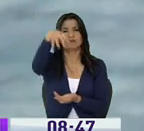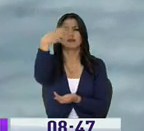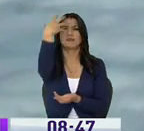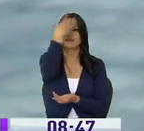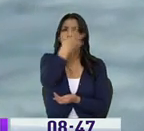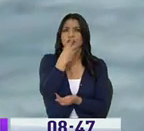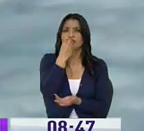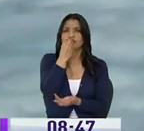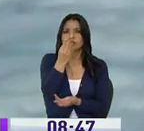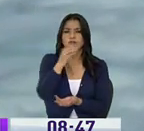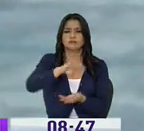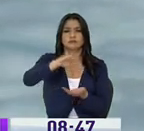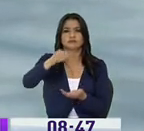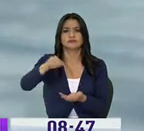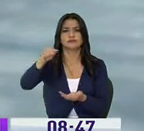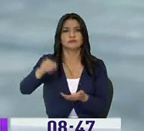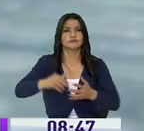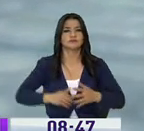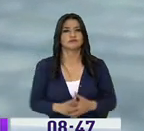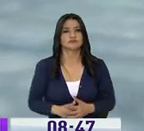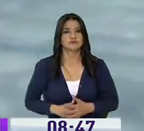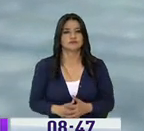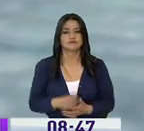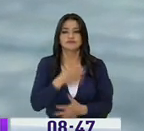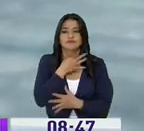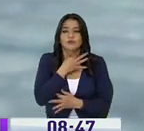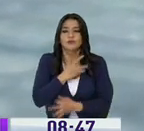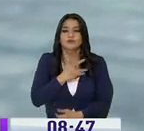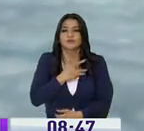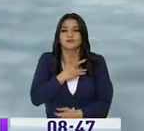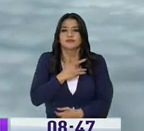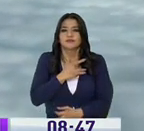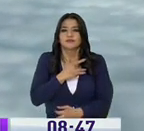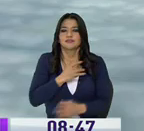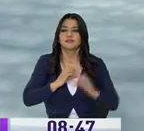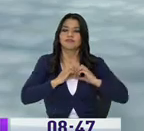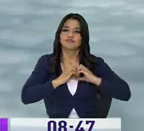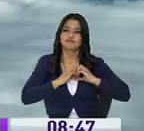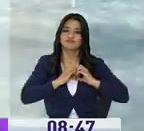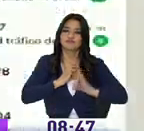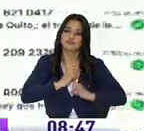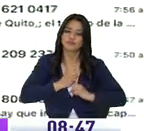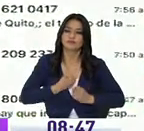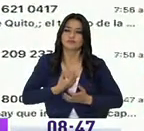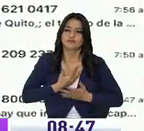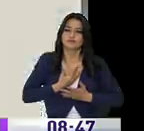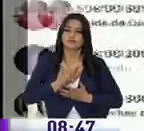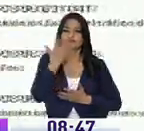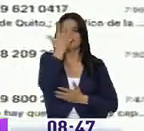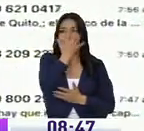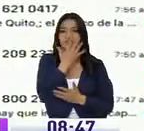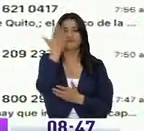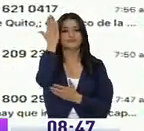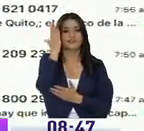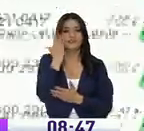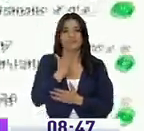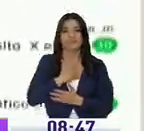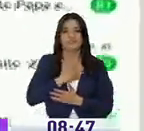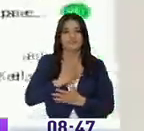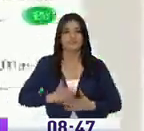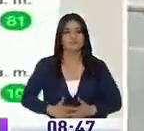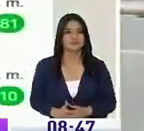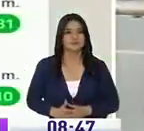vea, qué lindura, golosina para el alma cuando el corazón está en sufrimiento, miren, ¿eh? Dios santo. A